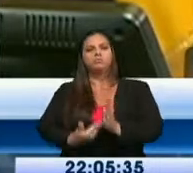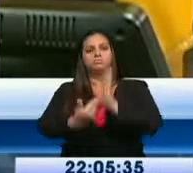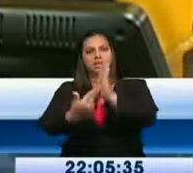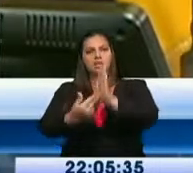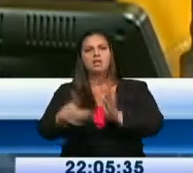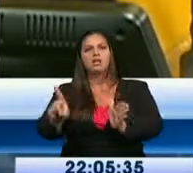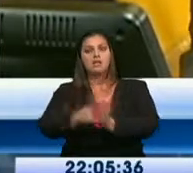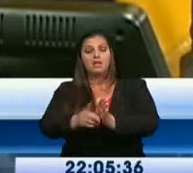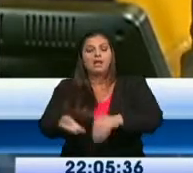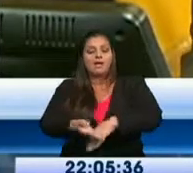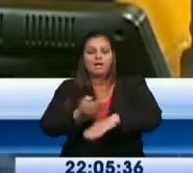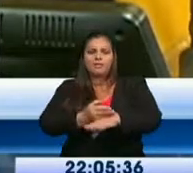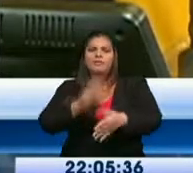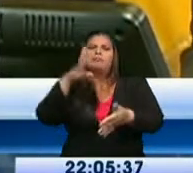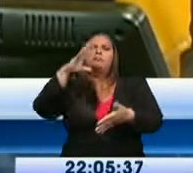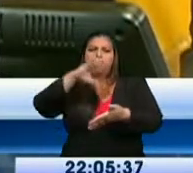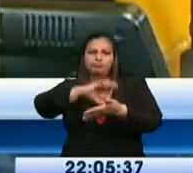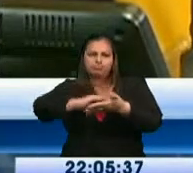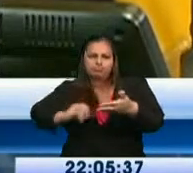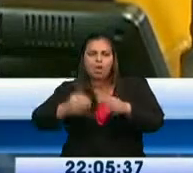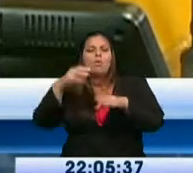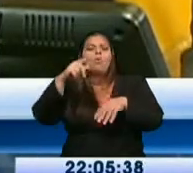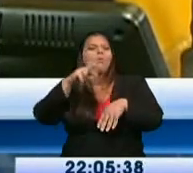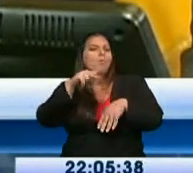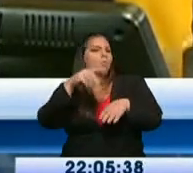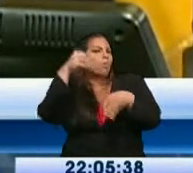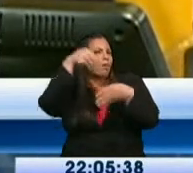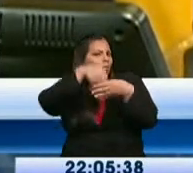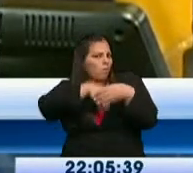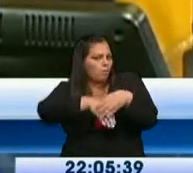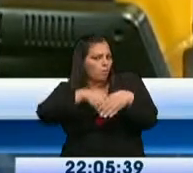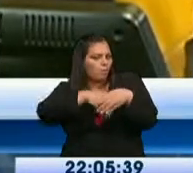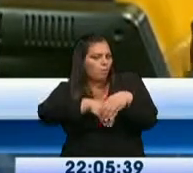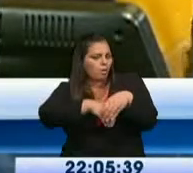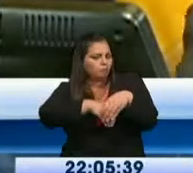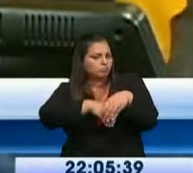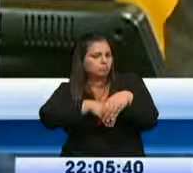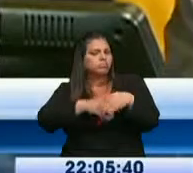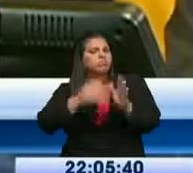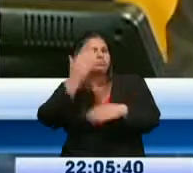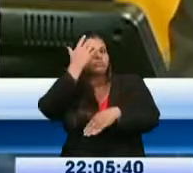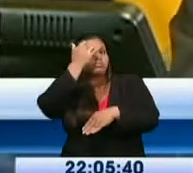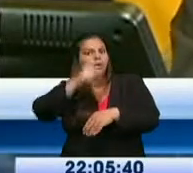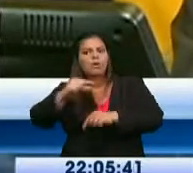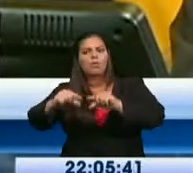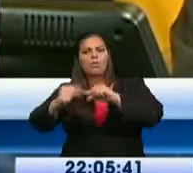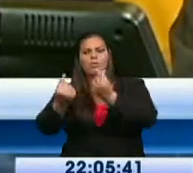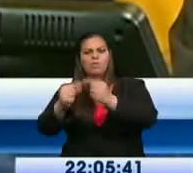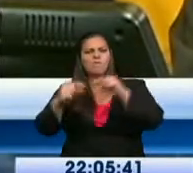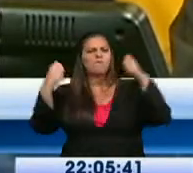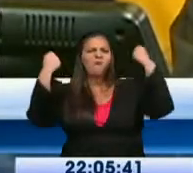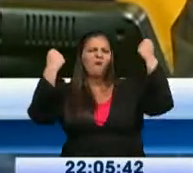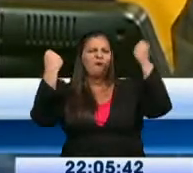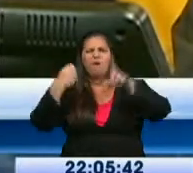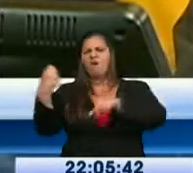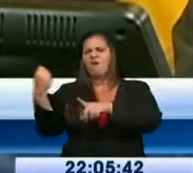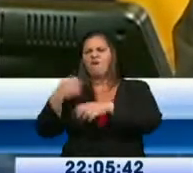retirar por los altos grados de violencia que estaban generando ciertos grupos, y estábamos a 3 semanas de la venida